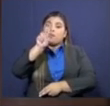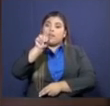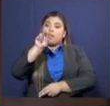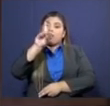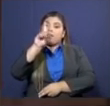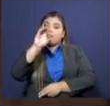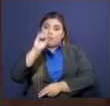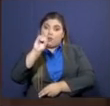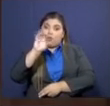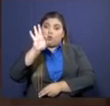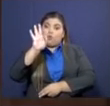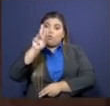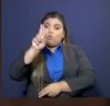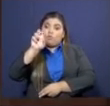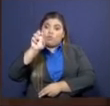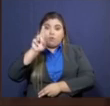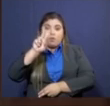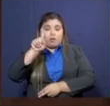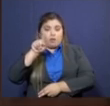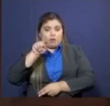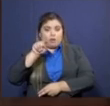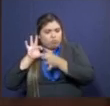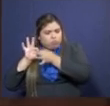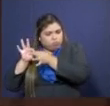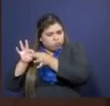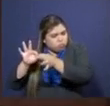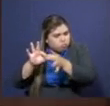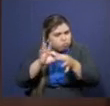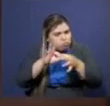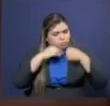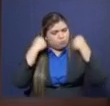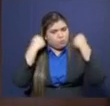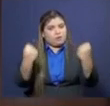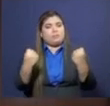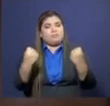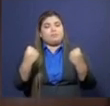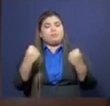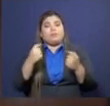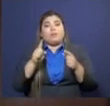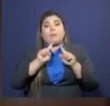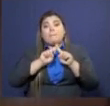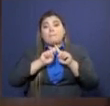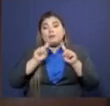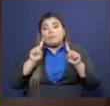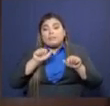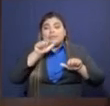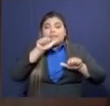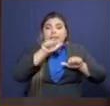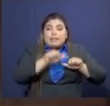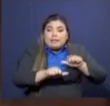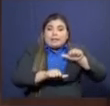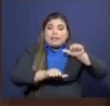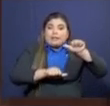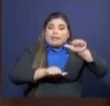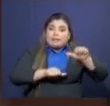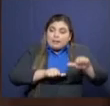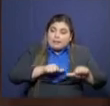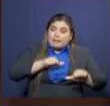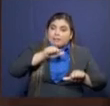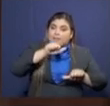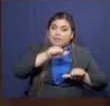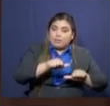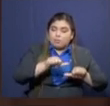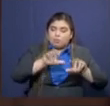hemos cumplido 25 acciones y avanzamos en el cumplimiento de otras 35 más, de